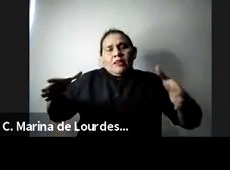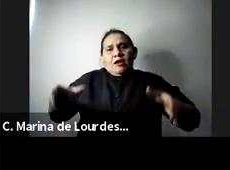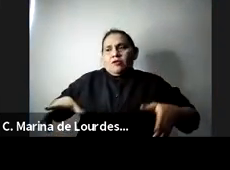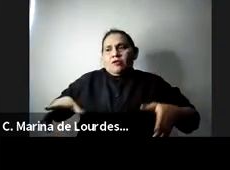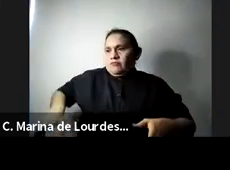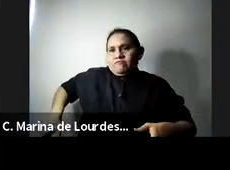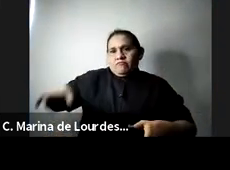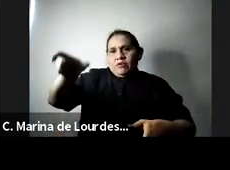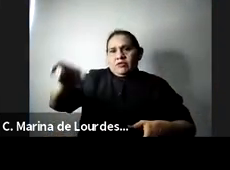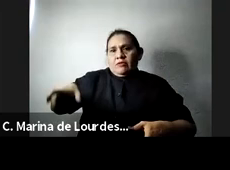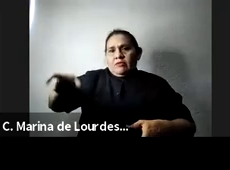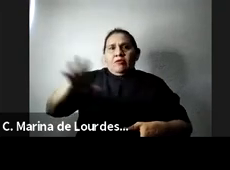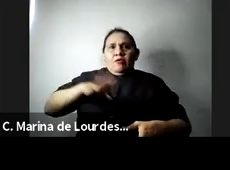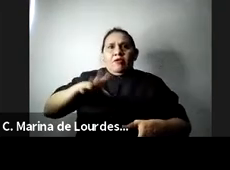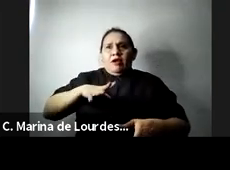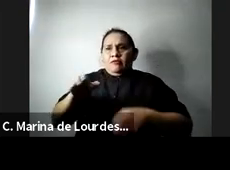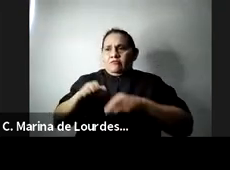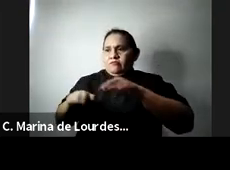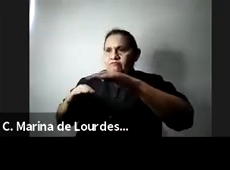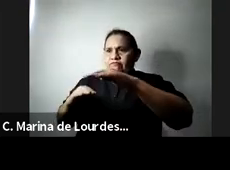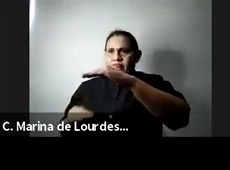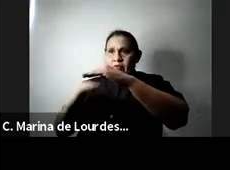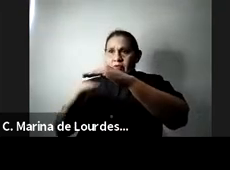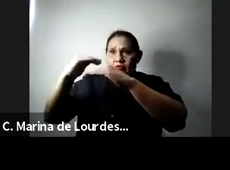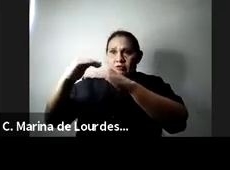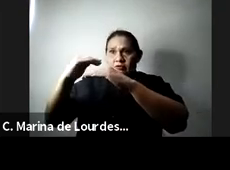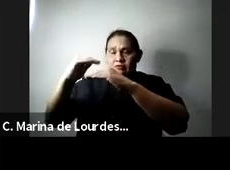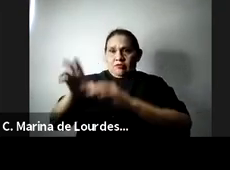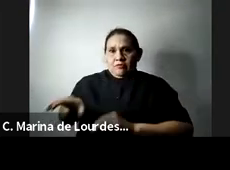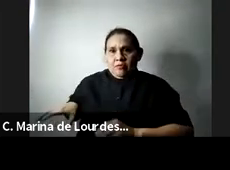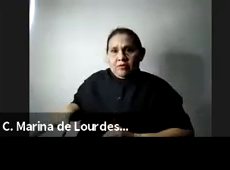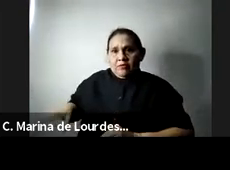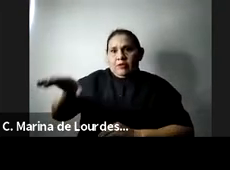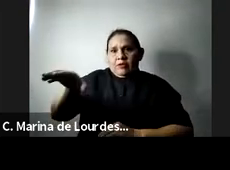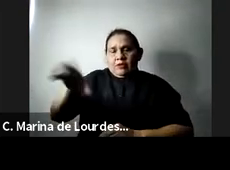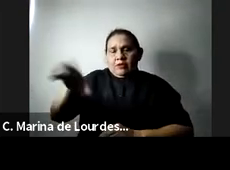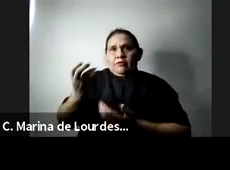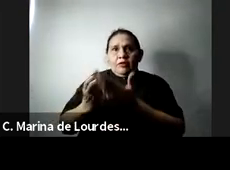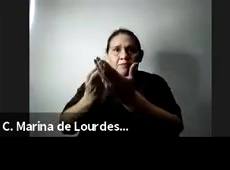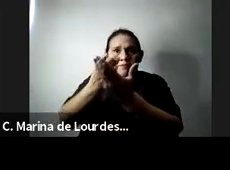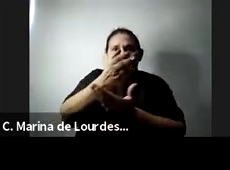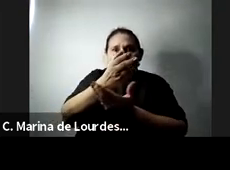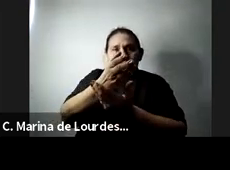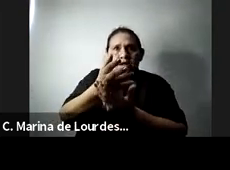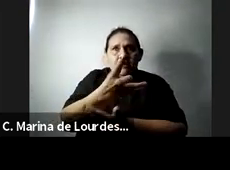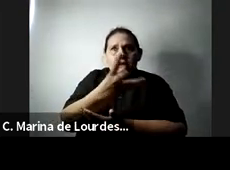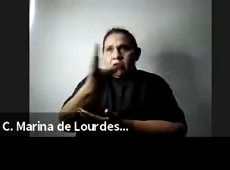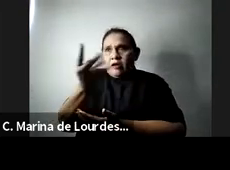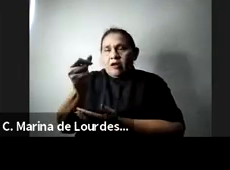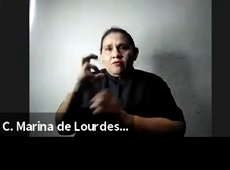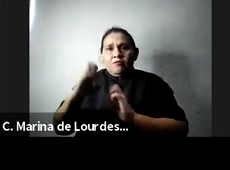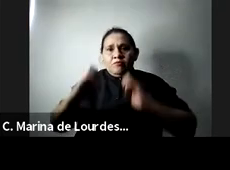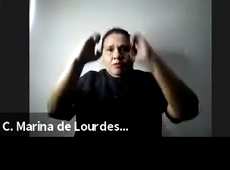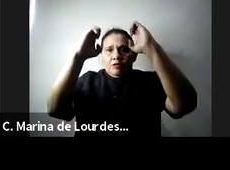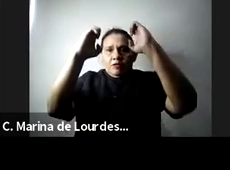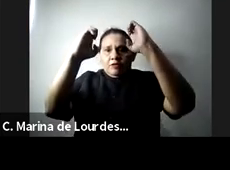hay un escalón en las banquetas para poder entrar a algún inmueble. La